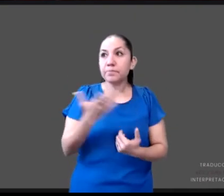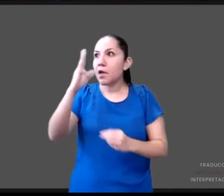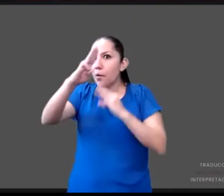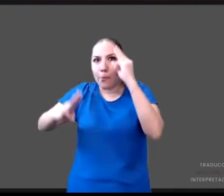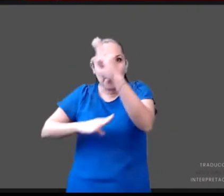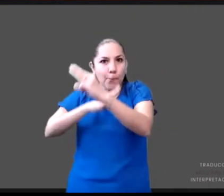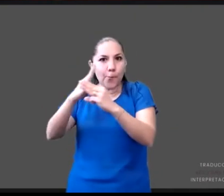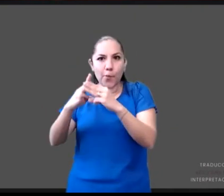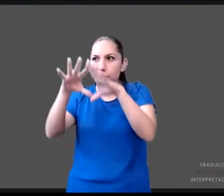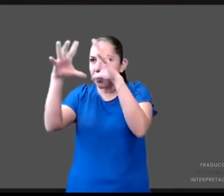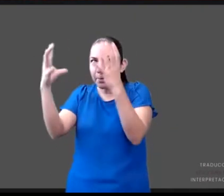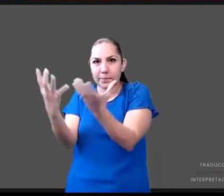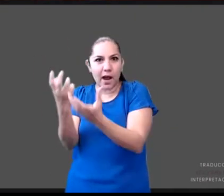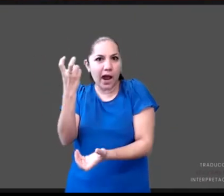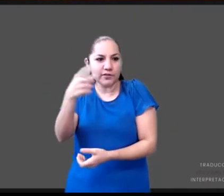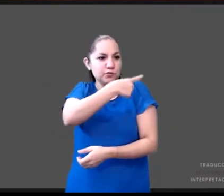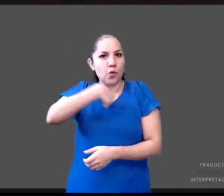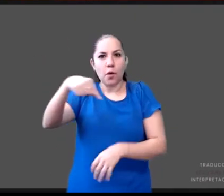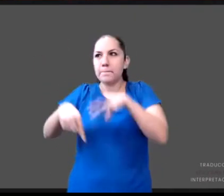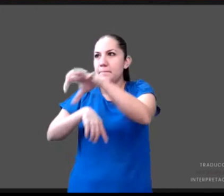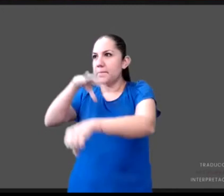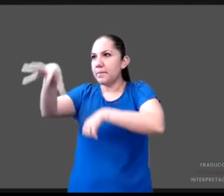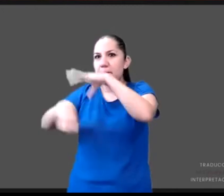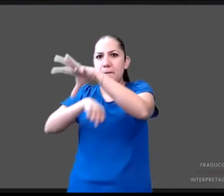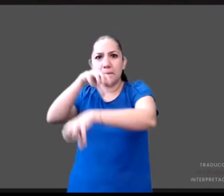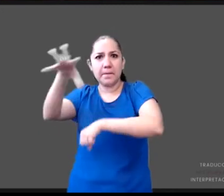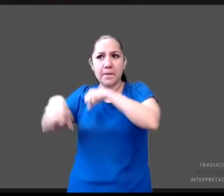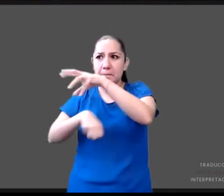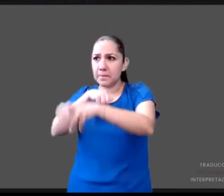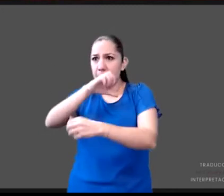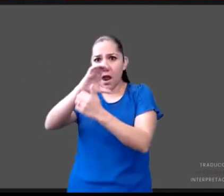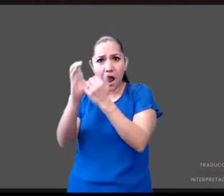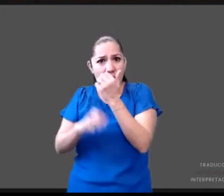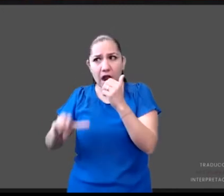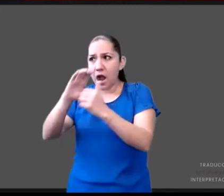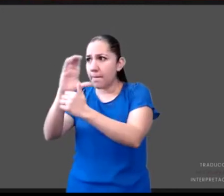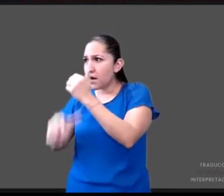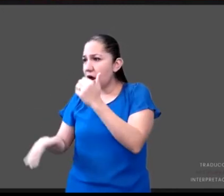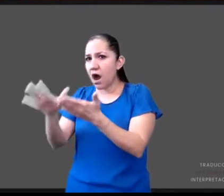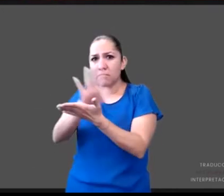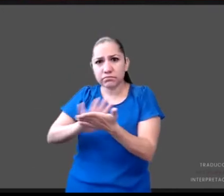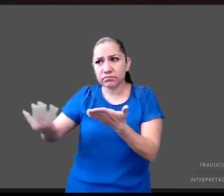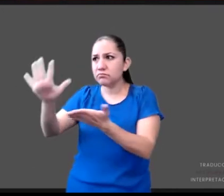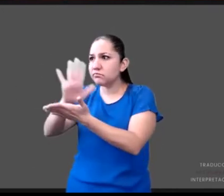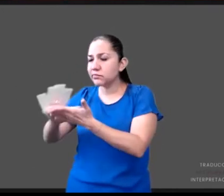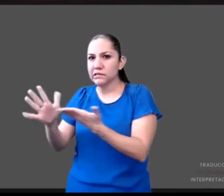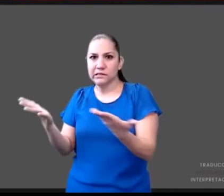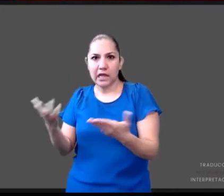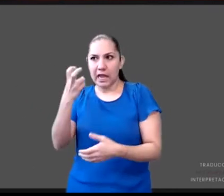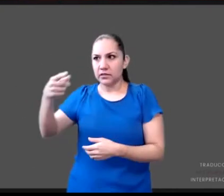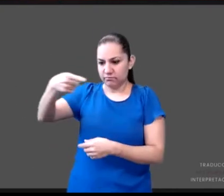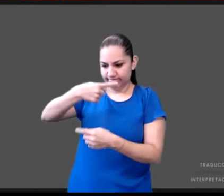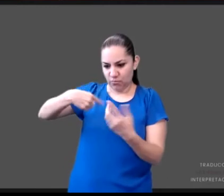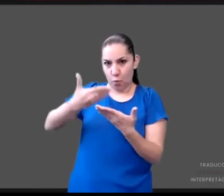estamos terminando. Y bueno, me parece que este es un momento interesante para integrar a la salud como parte de los saberes